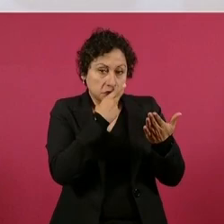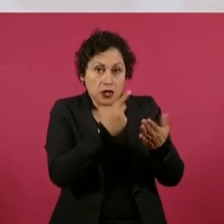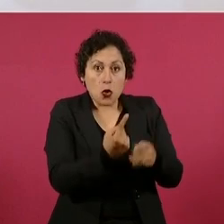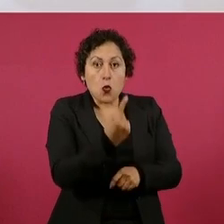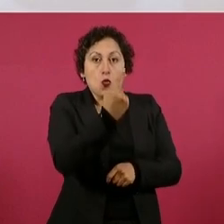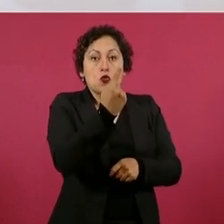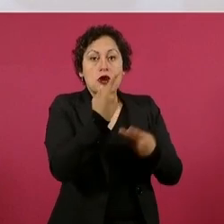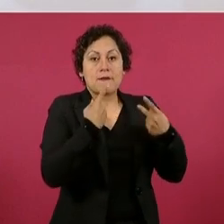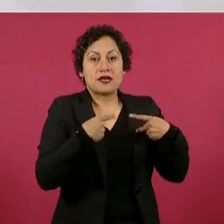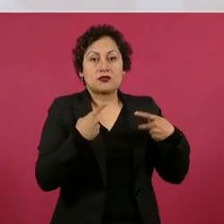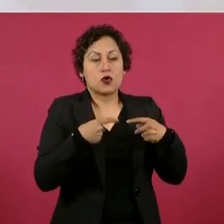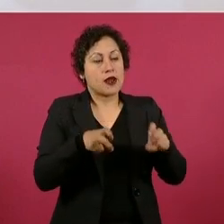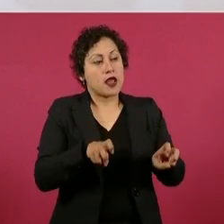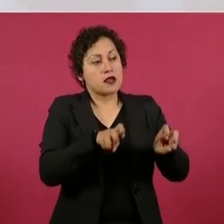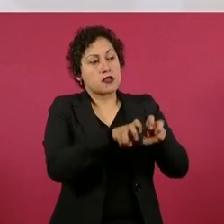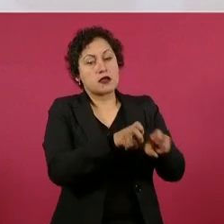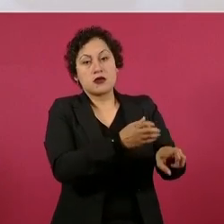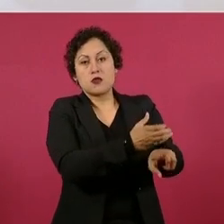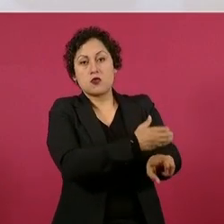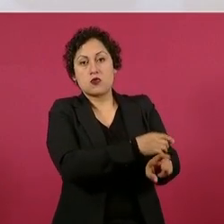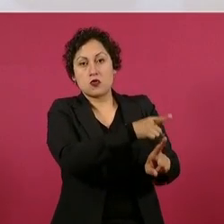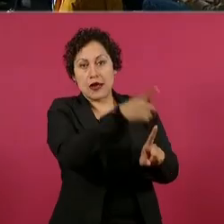acompañaba.